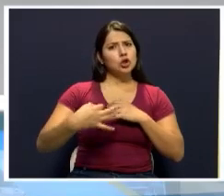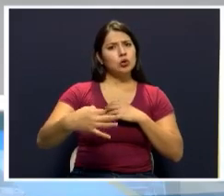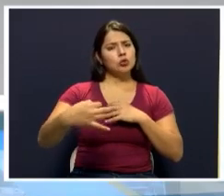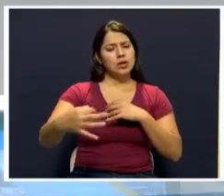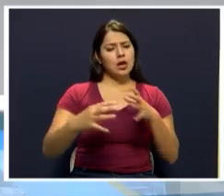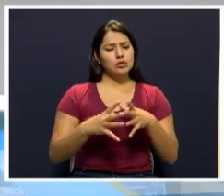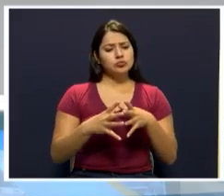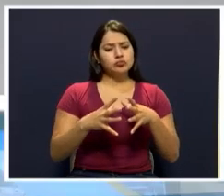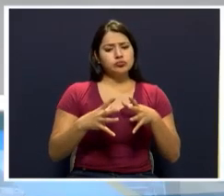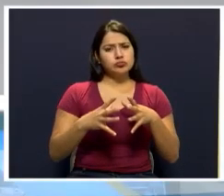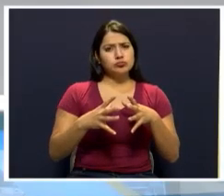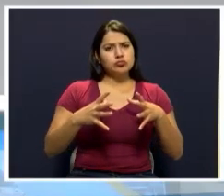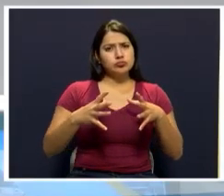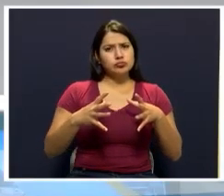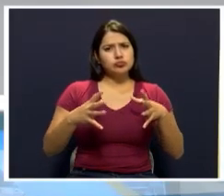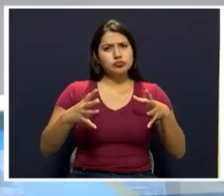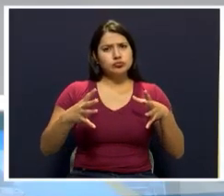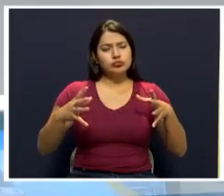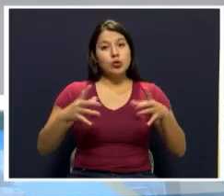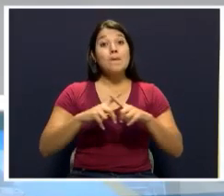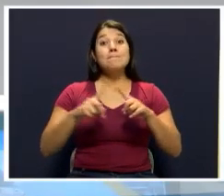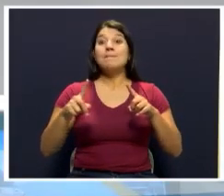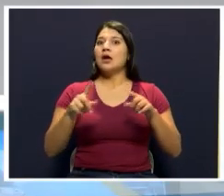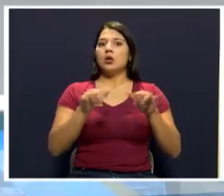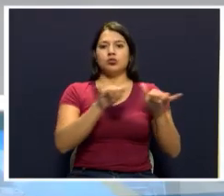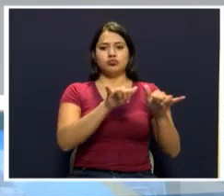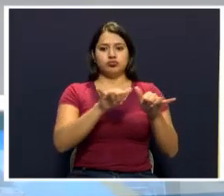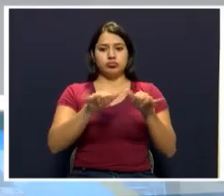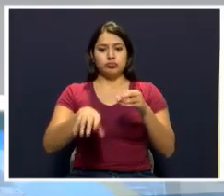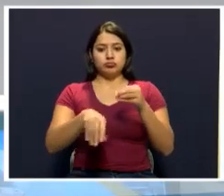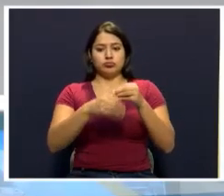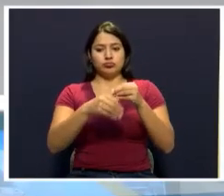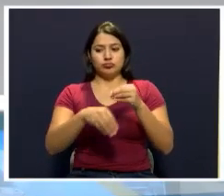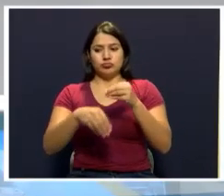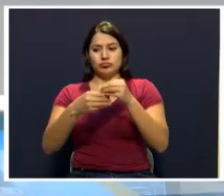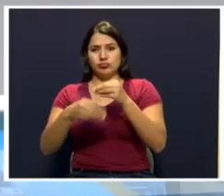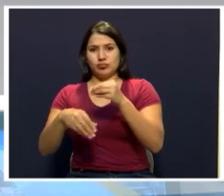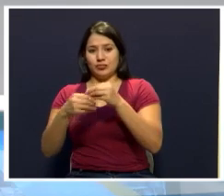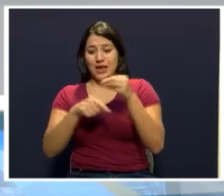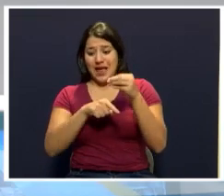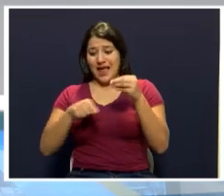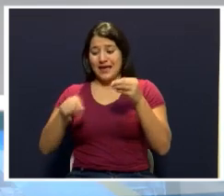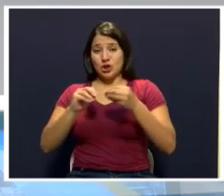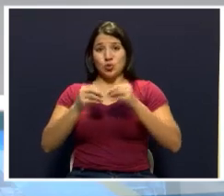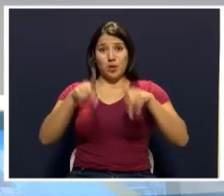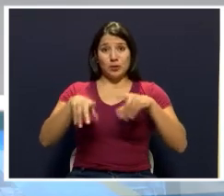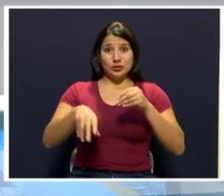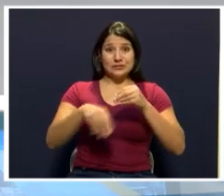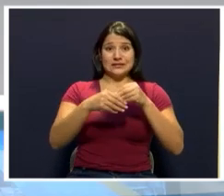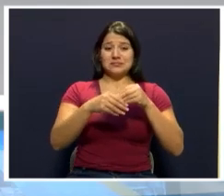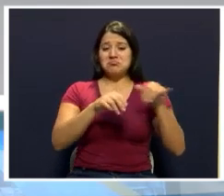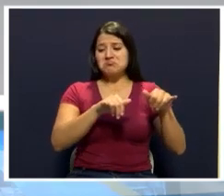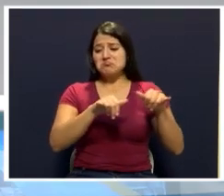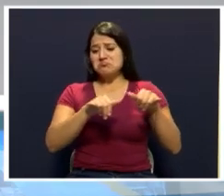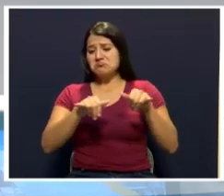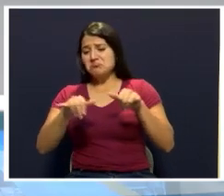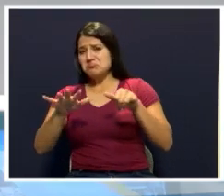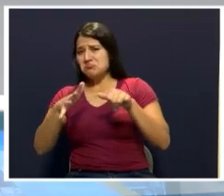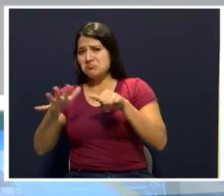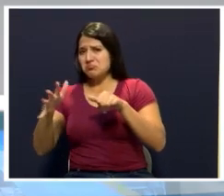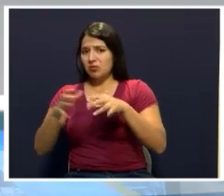se multiplica respecto de la cifra de confirmaciones del día anterior. En las últimas